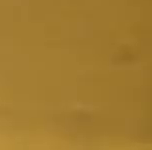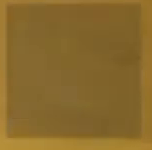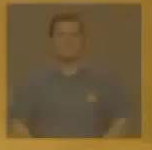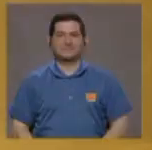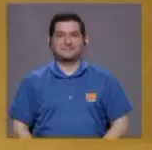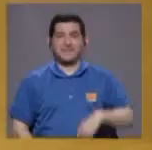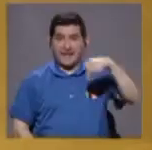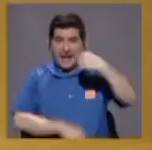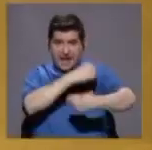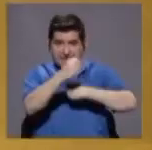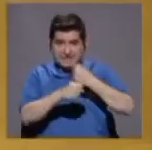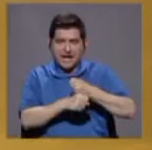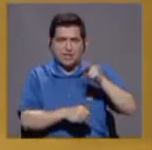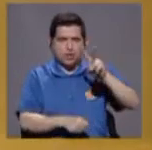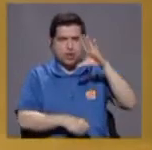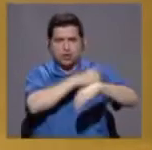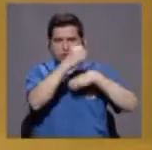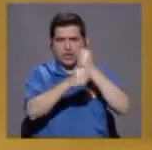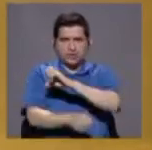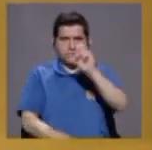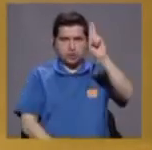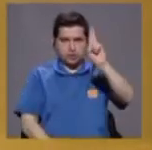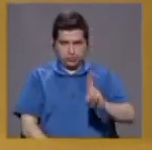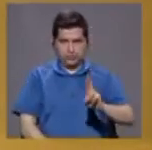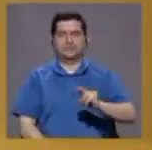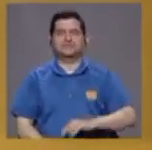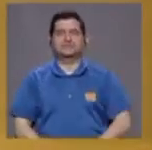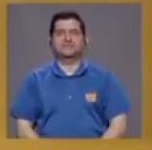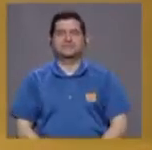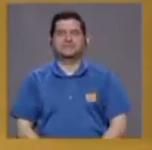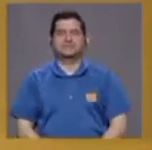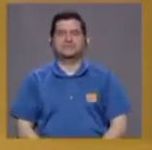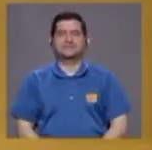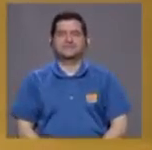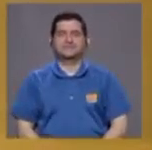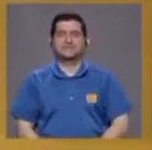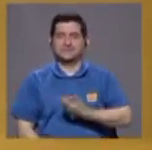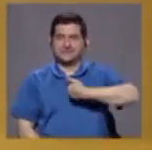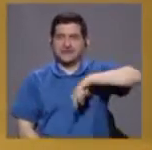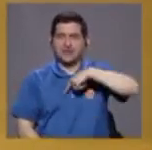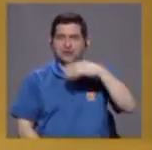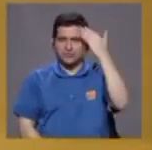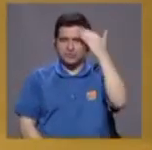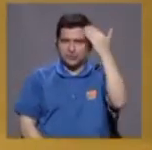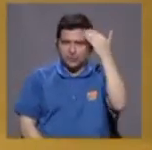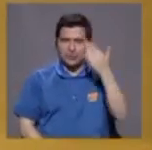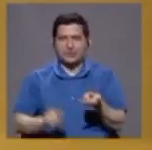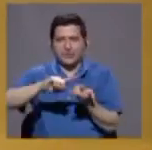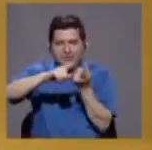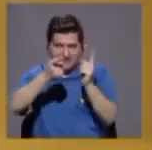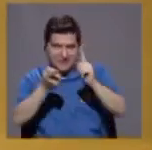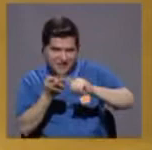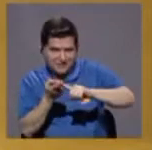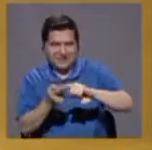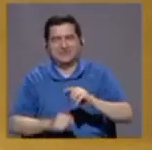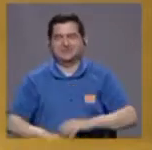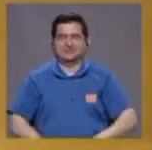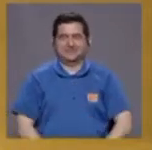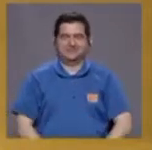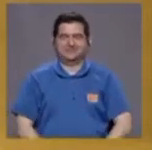En este año del Bicentenario los saludamos, amigas y amigos, y les pedimos